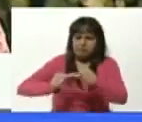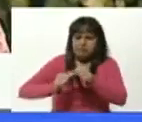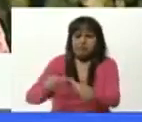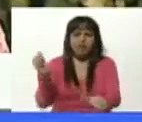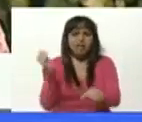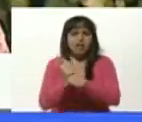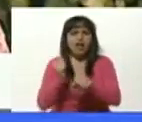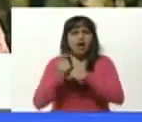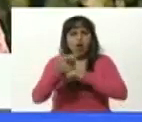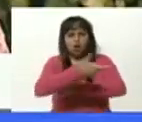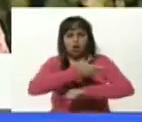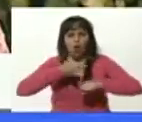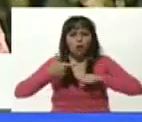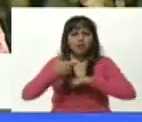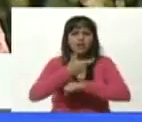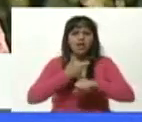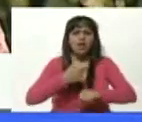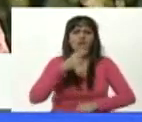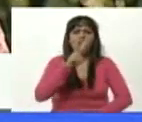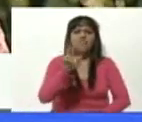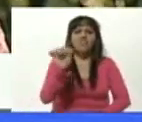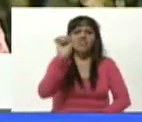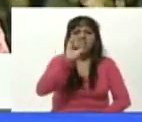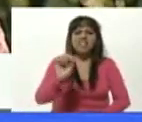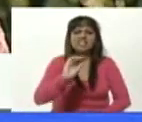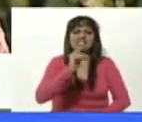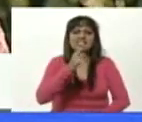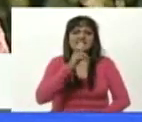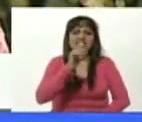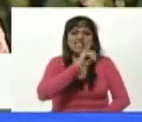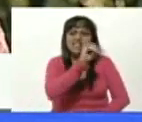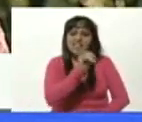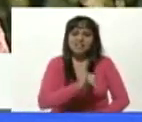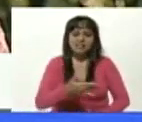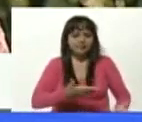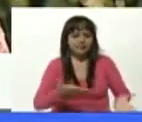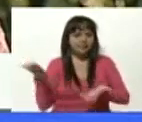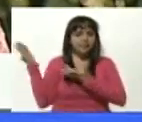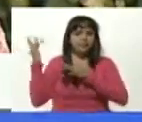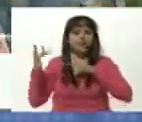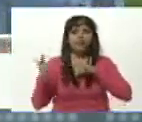el gobernador José Manuel Vázquez. Adelante, José Vázquez.